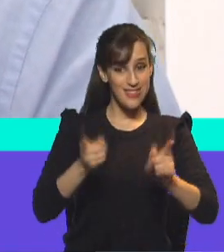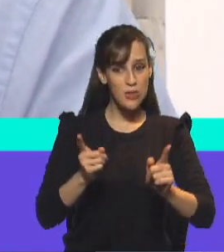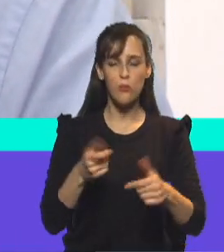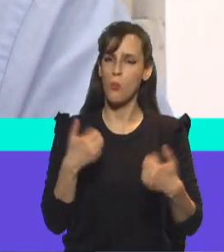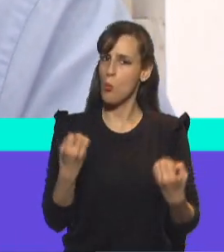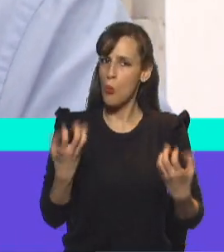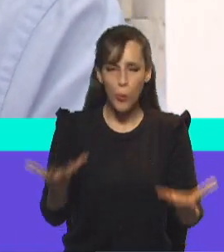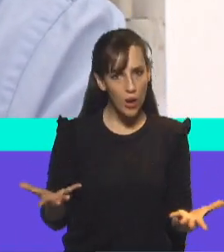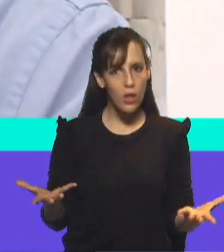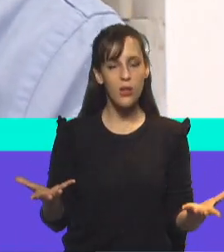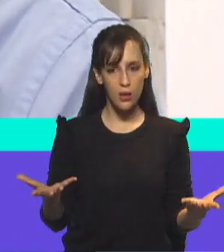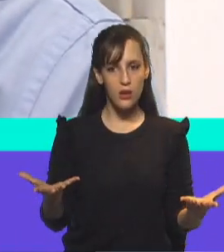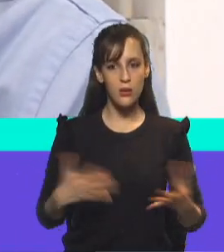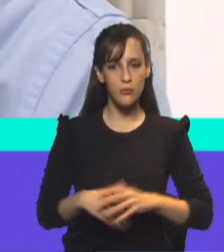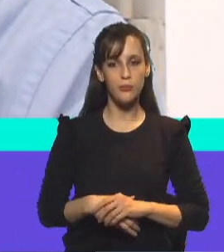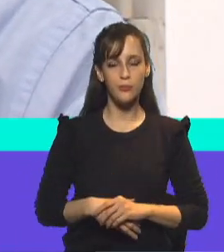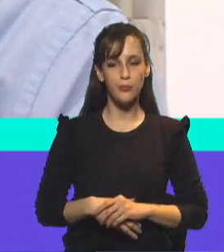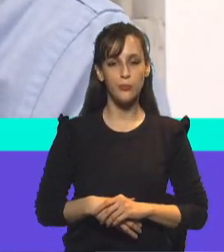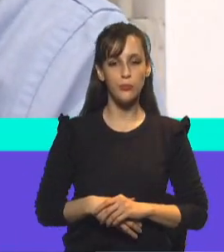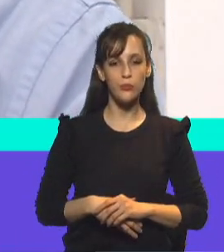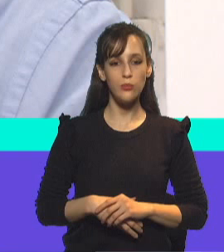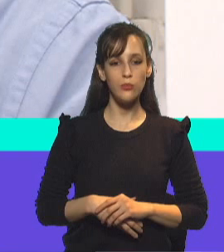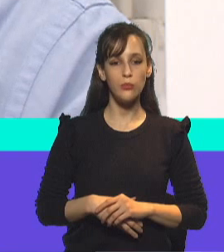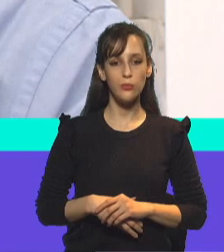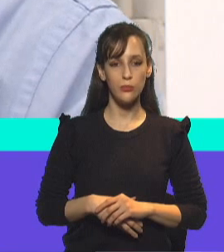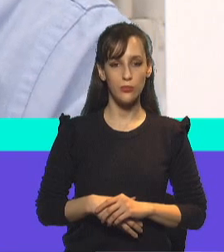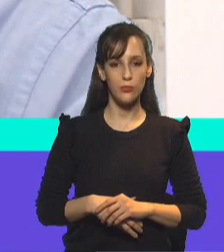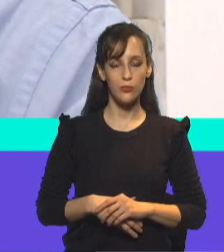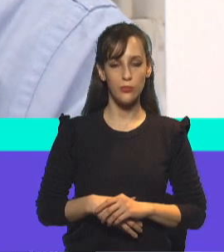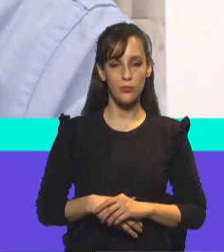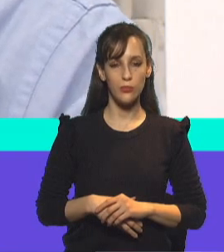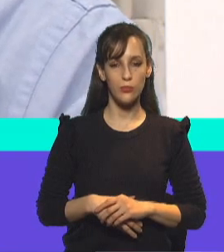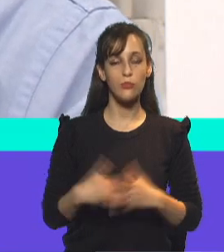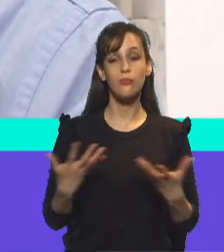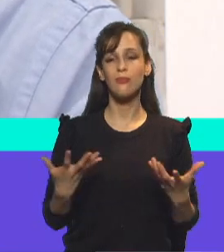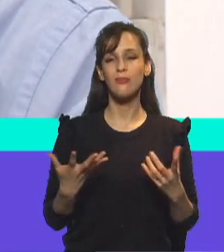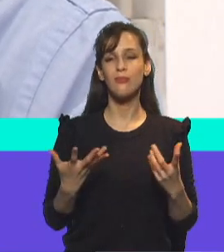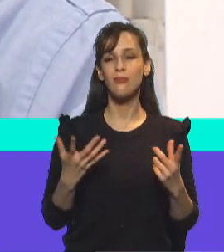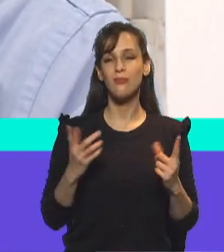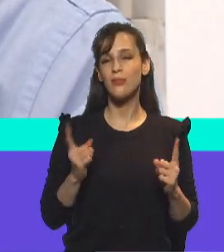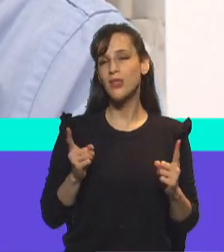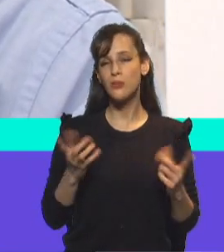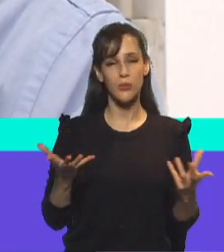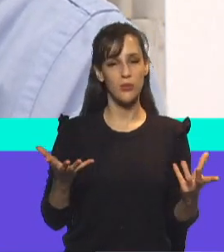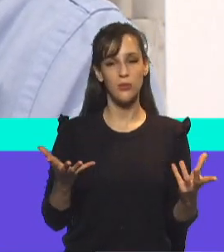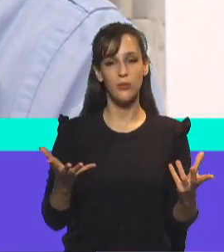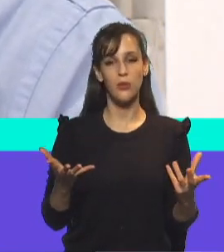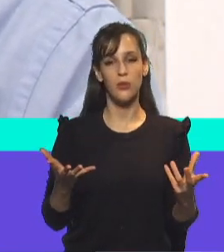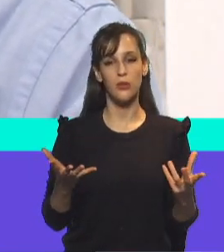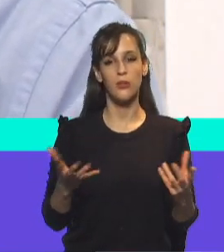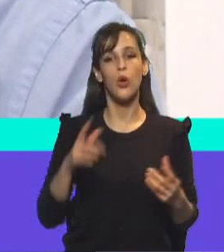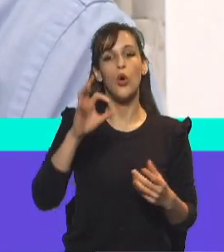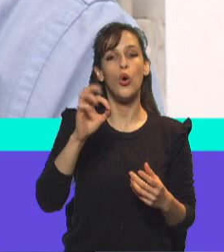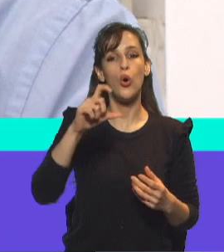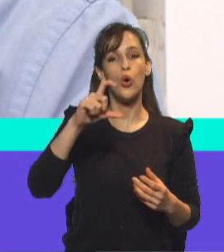de esta indeseable, nadie quiere que pasen estas cosas, viene de la mano de un ser oscuro, opaco, miserable como